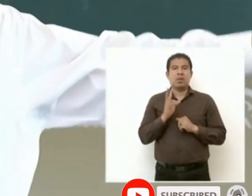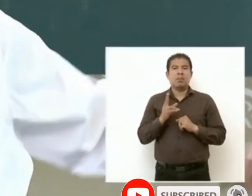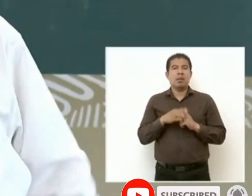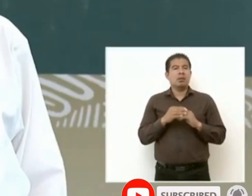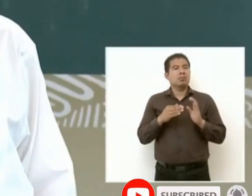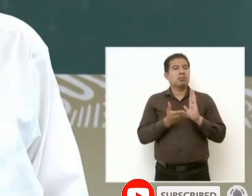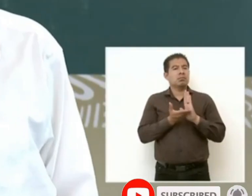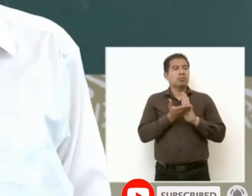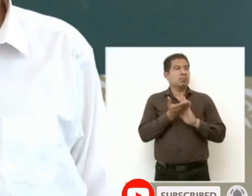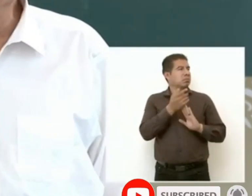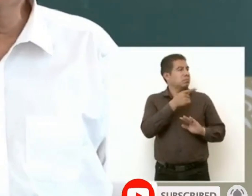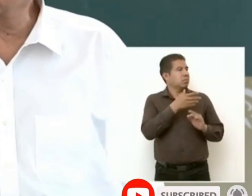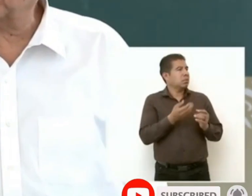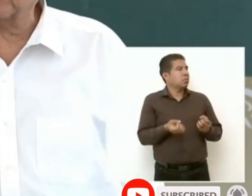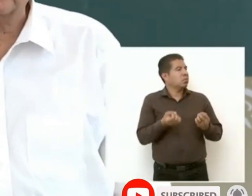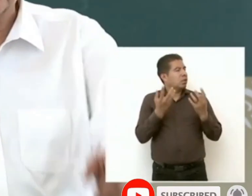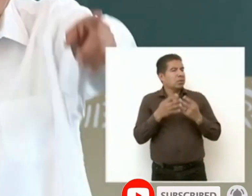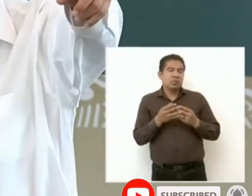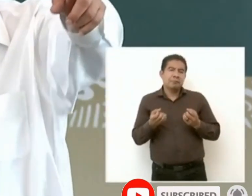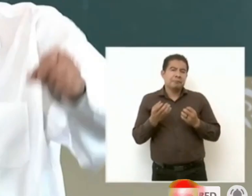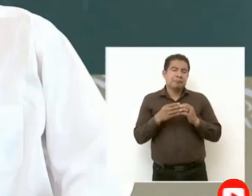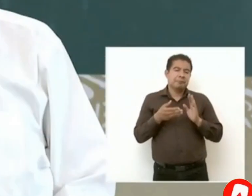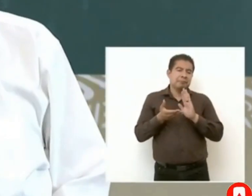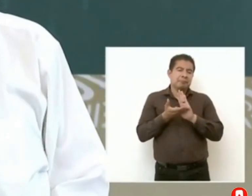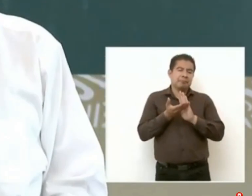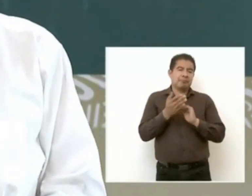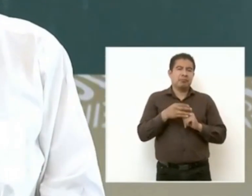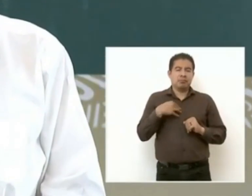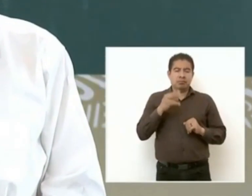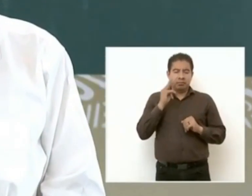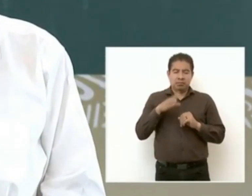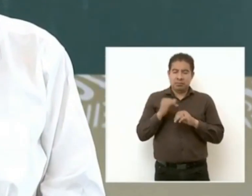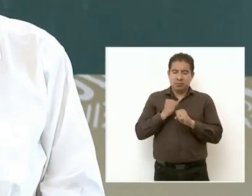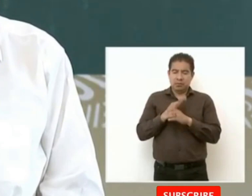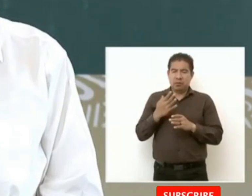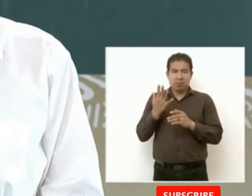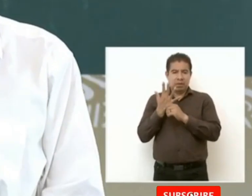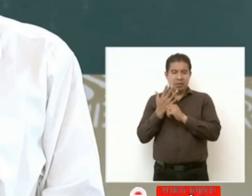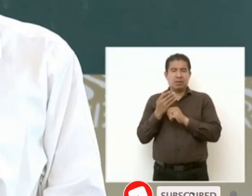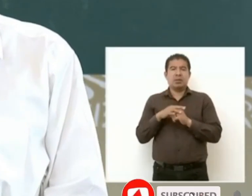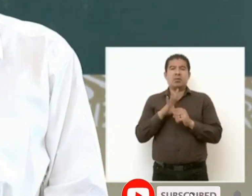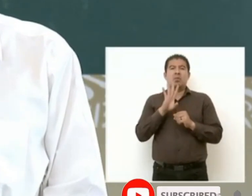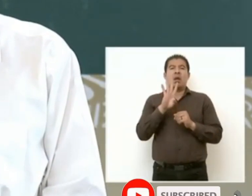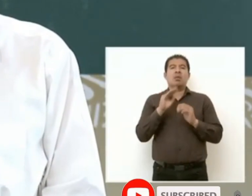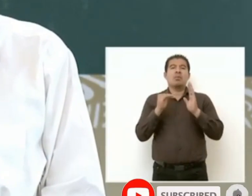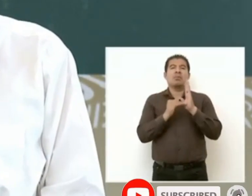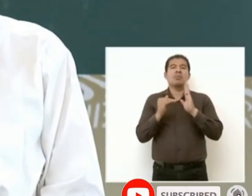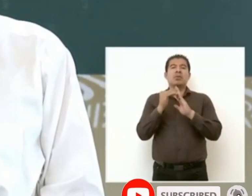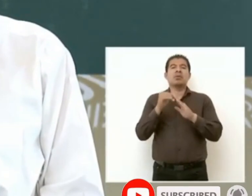costó? Esta sucursal, estaba yo viendo el informe del capitán, 4 millones de